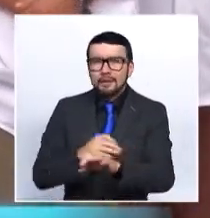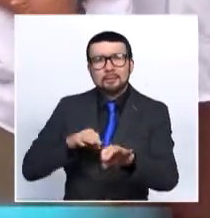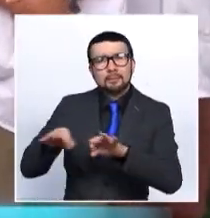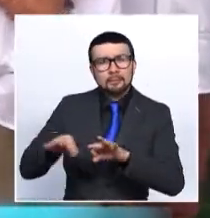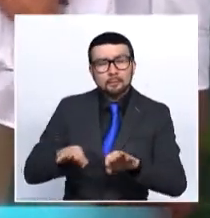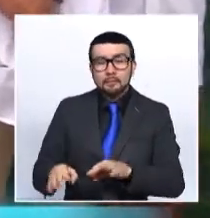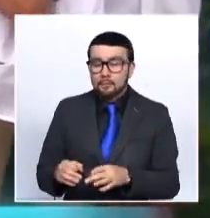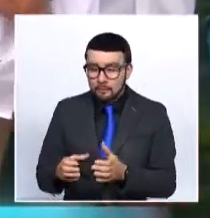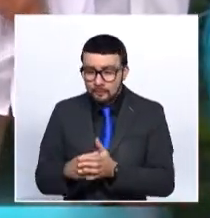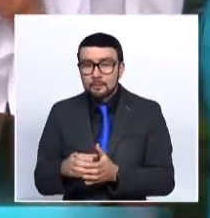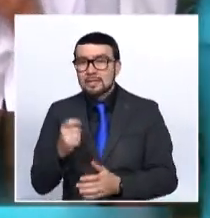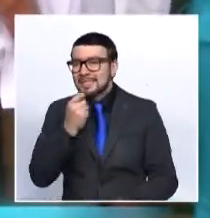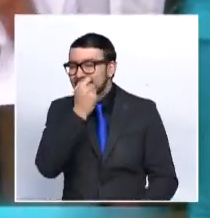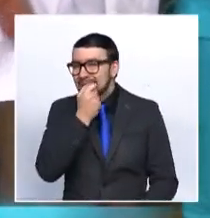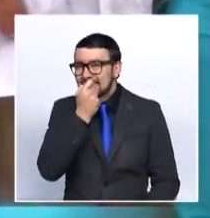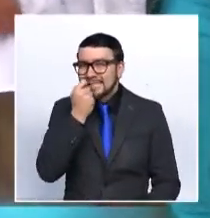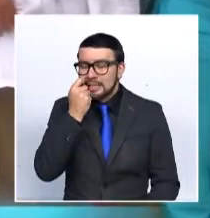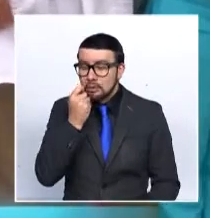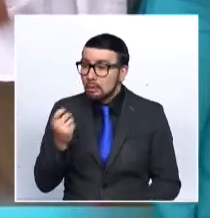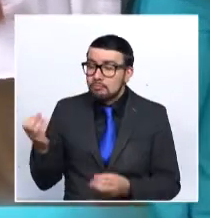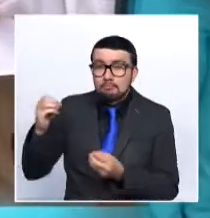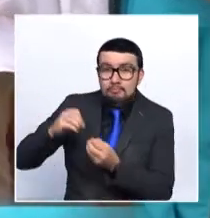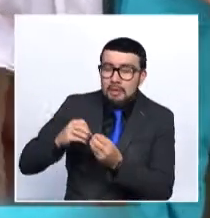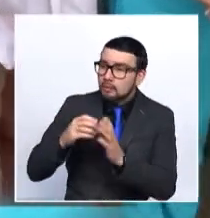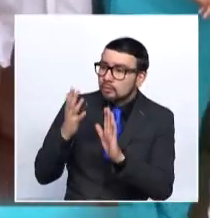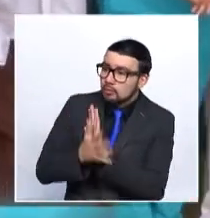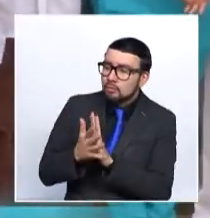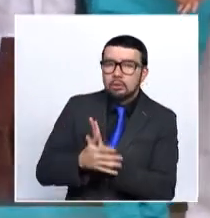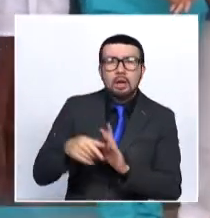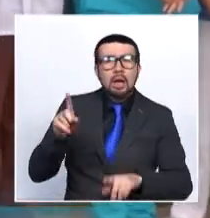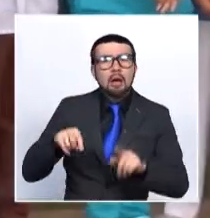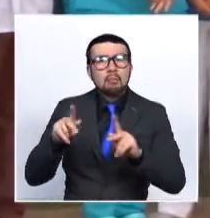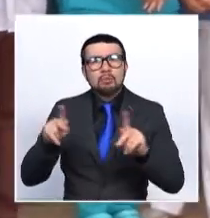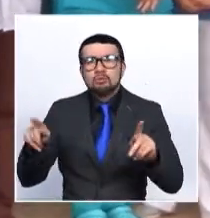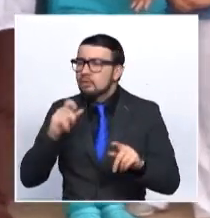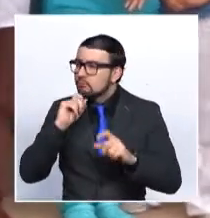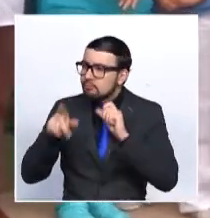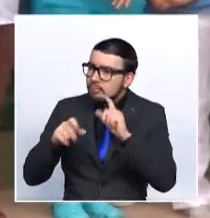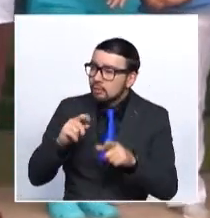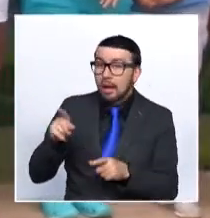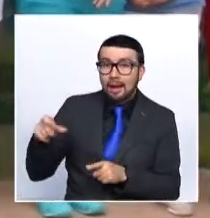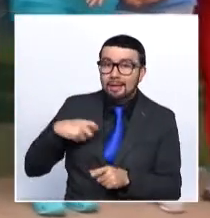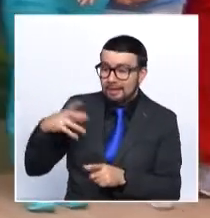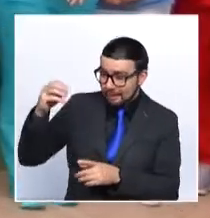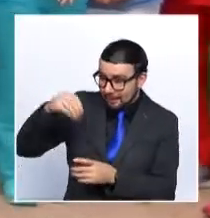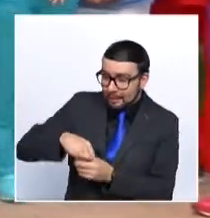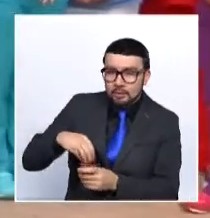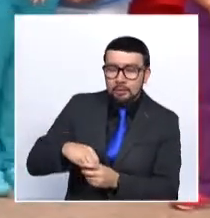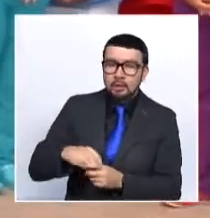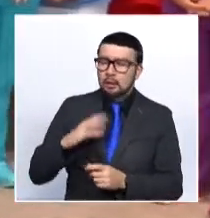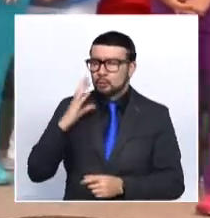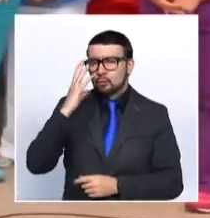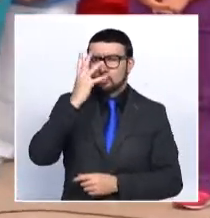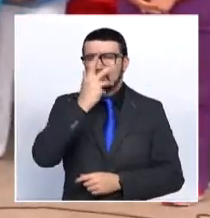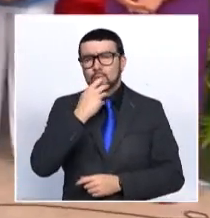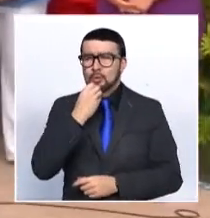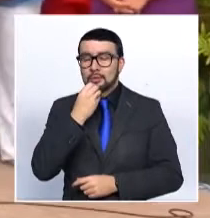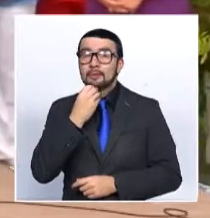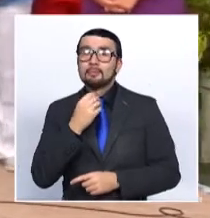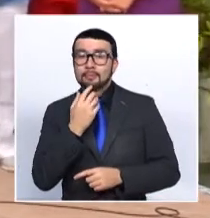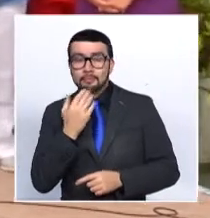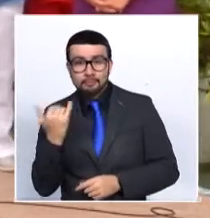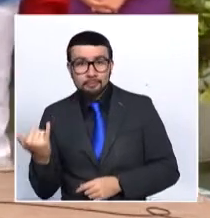odontología, y otra información que gente pregunta o que tenemos en nuestros servicios como estética,